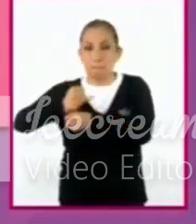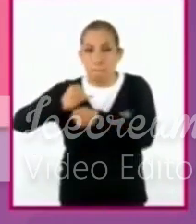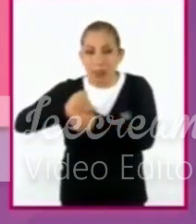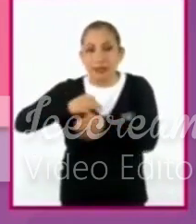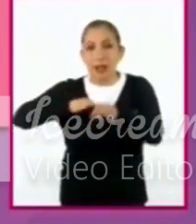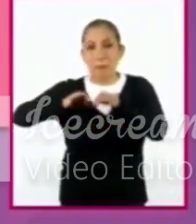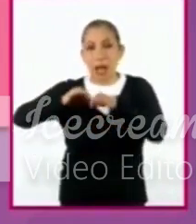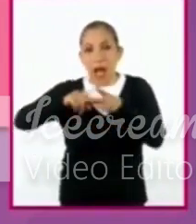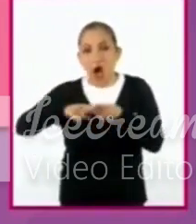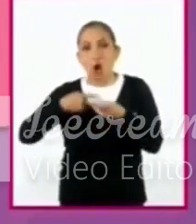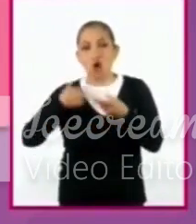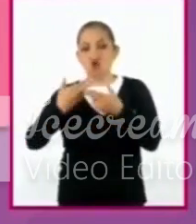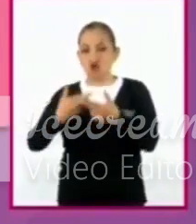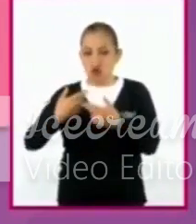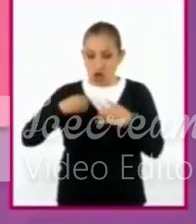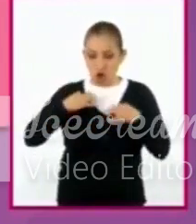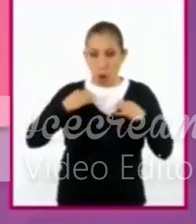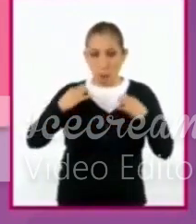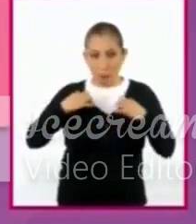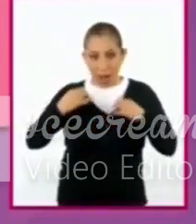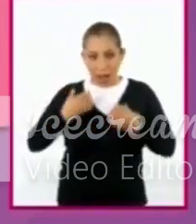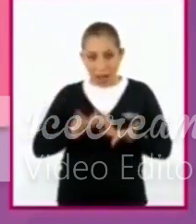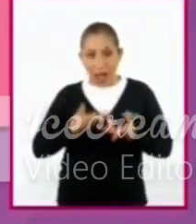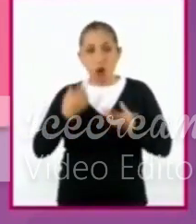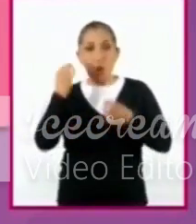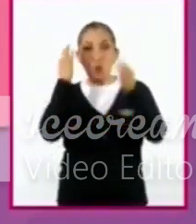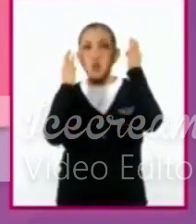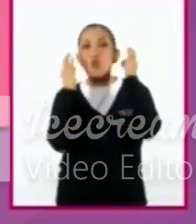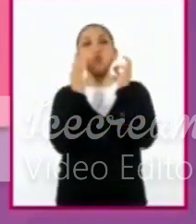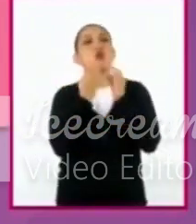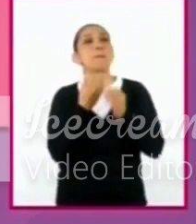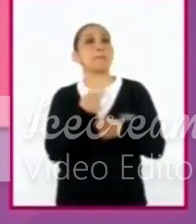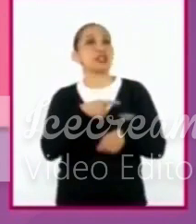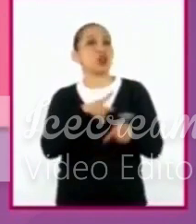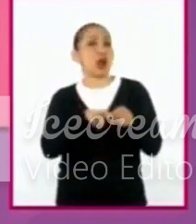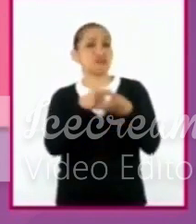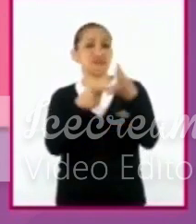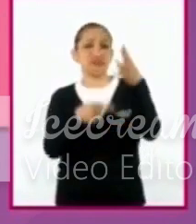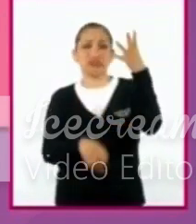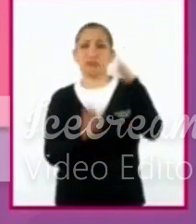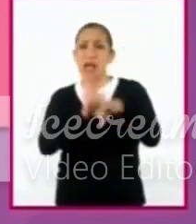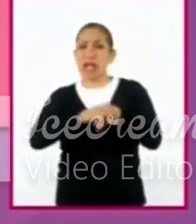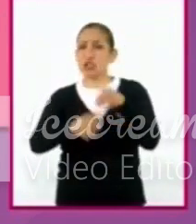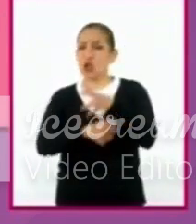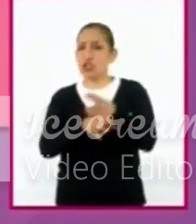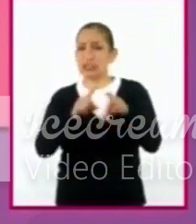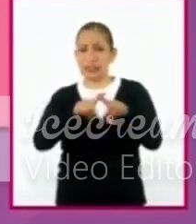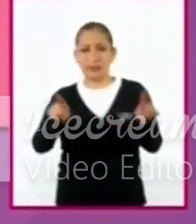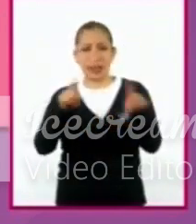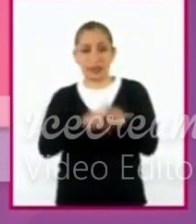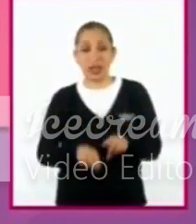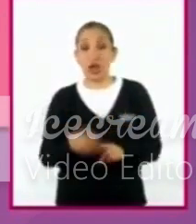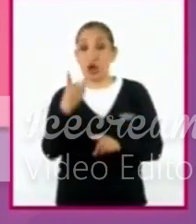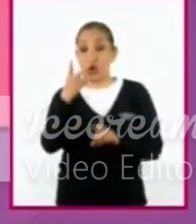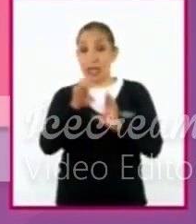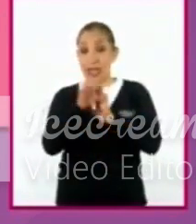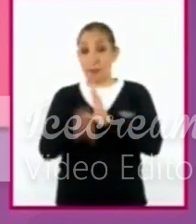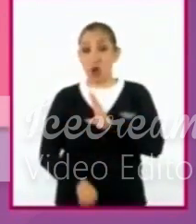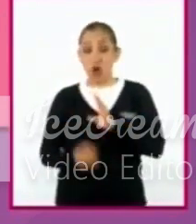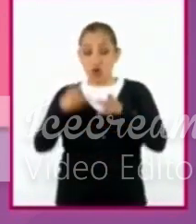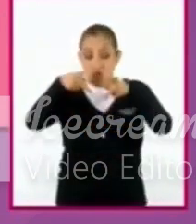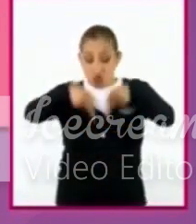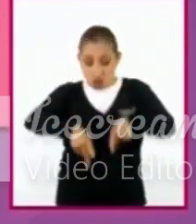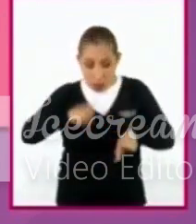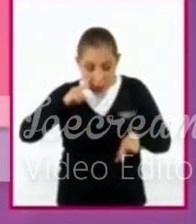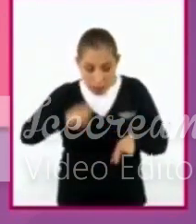trabajo, vestigios de vestuarios, adornos personales, entre muchos más. Otros ejemplos son tumbas